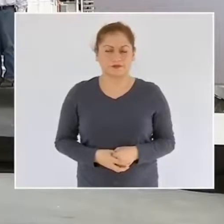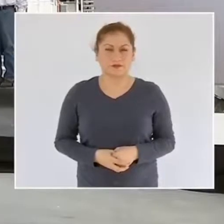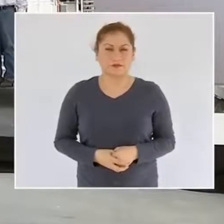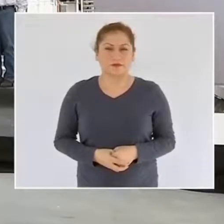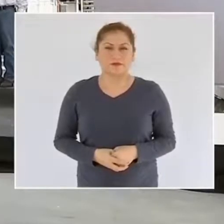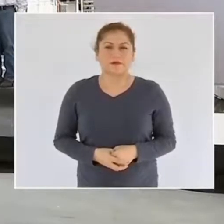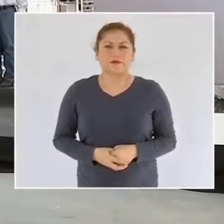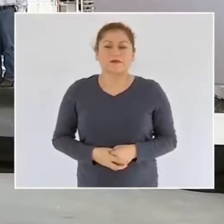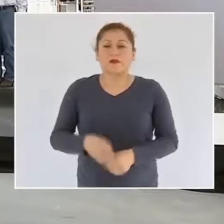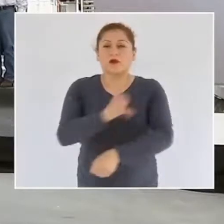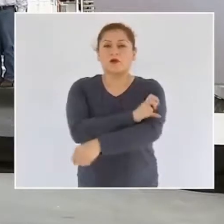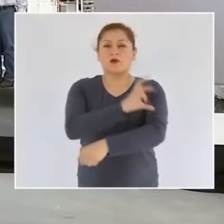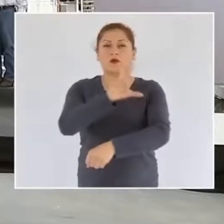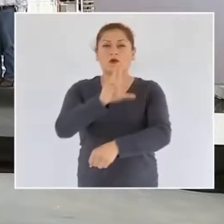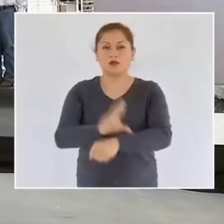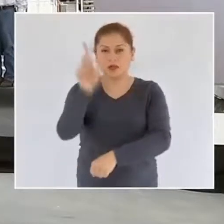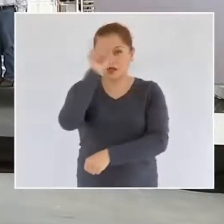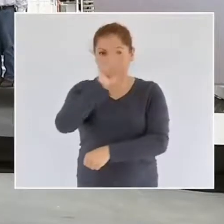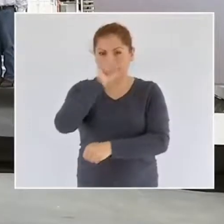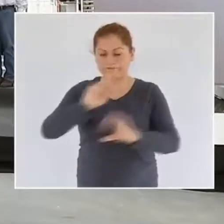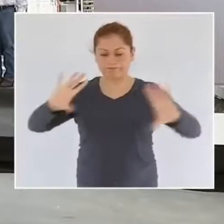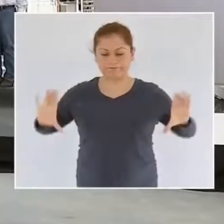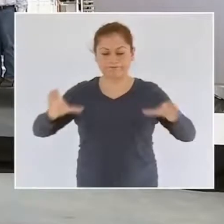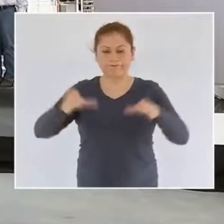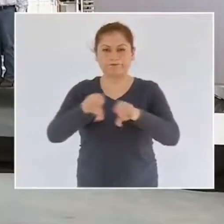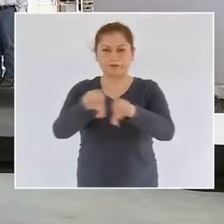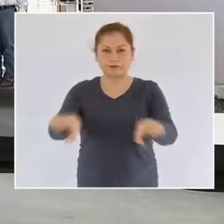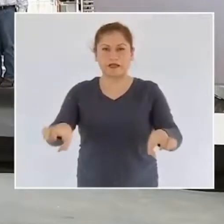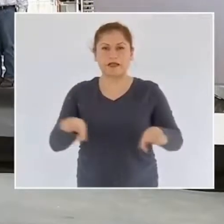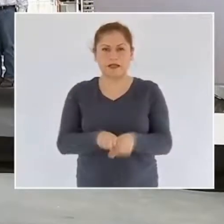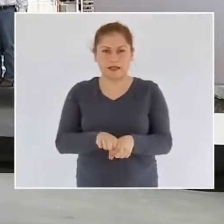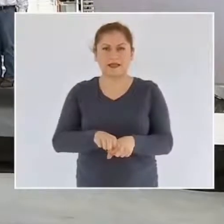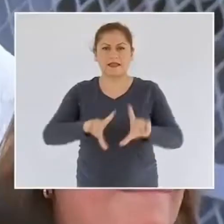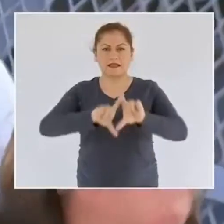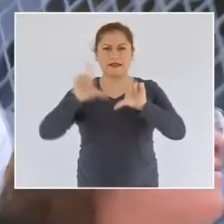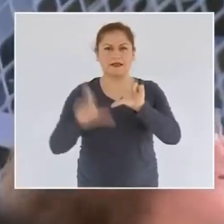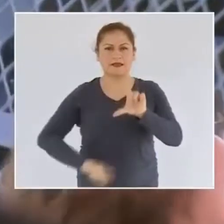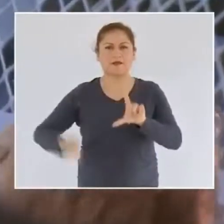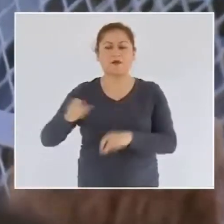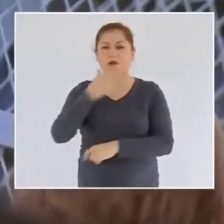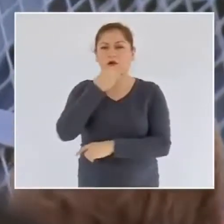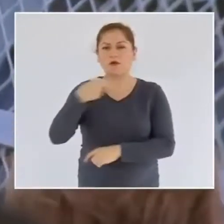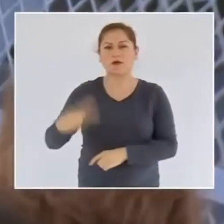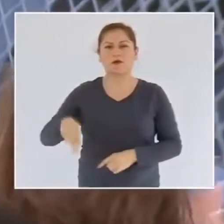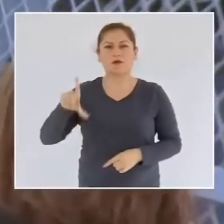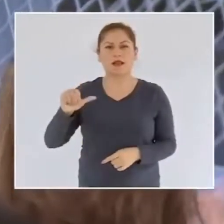El coordinador de asesores de la Presidencia de la República, Lázaro Cárdenas Batel.